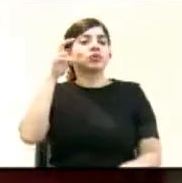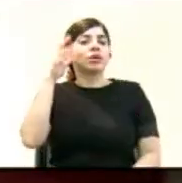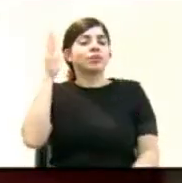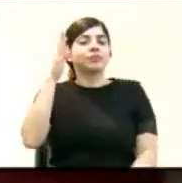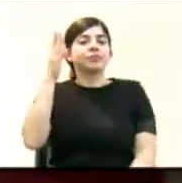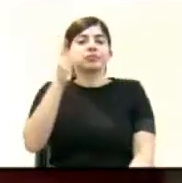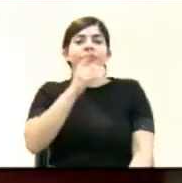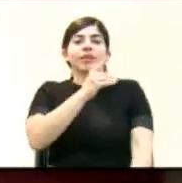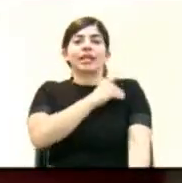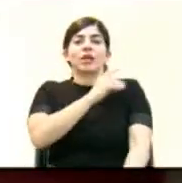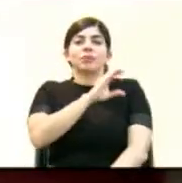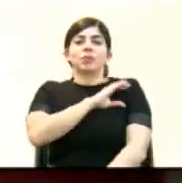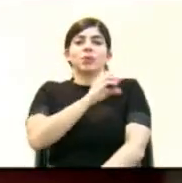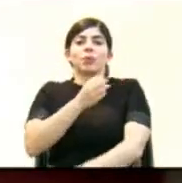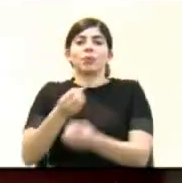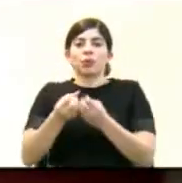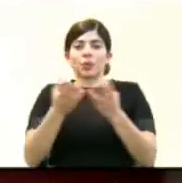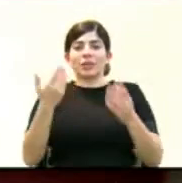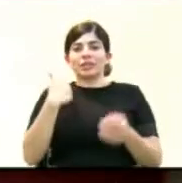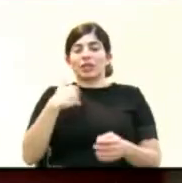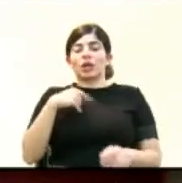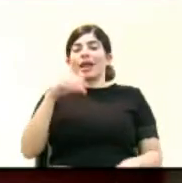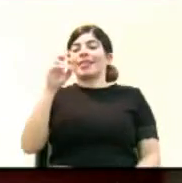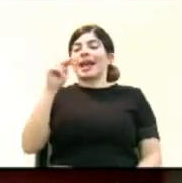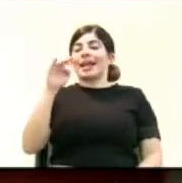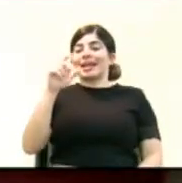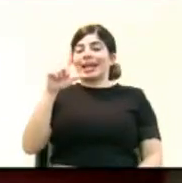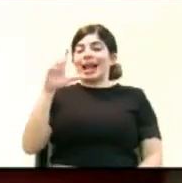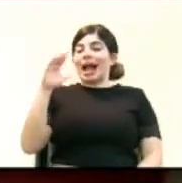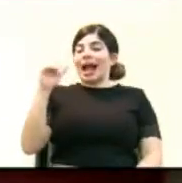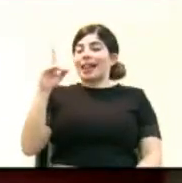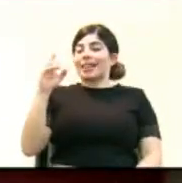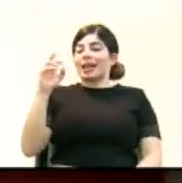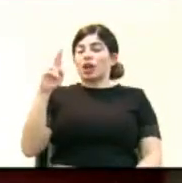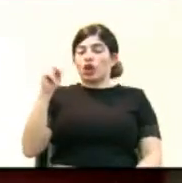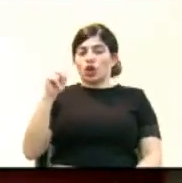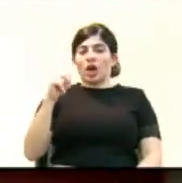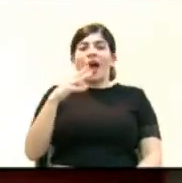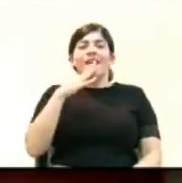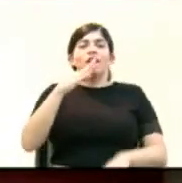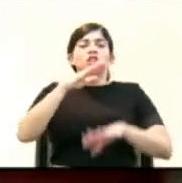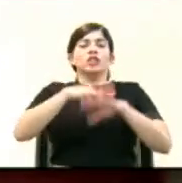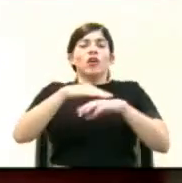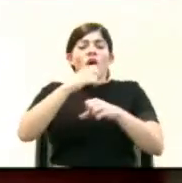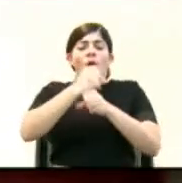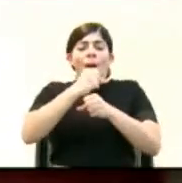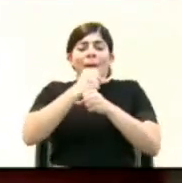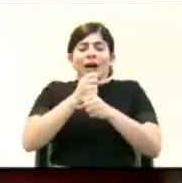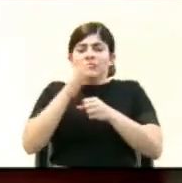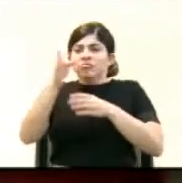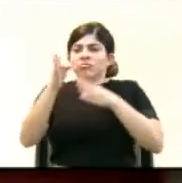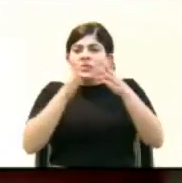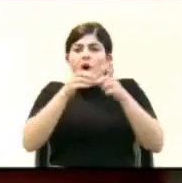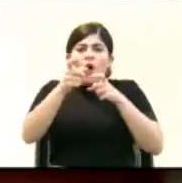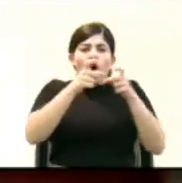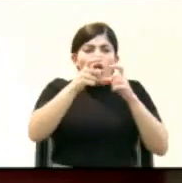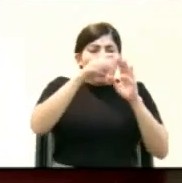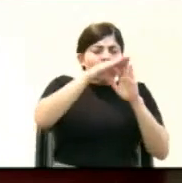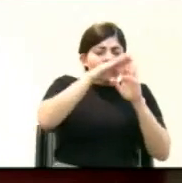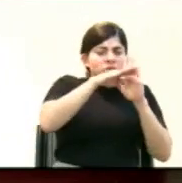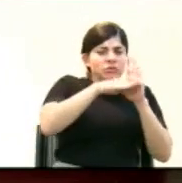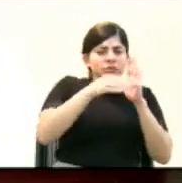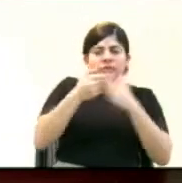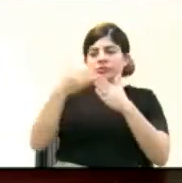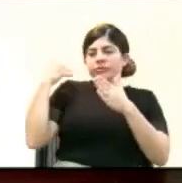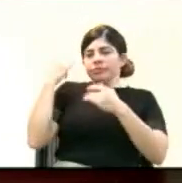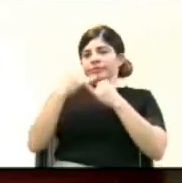Escucharemos al director de la Fuerza Pública, el señor Daniel Calderón, quien se va a referir a los operativos de control de medidas realizadas